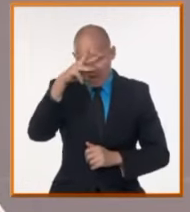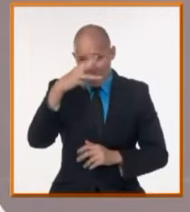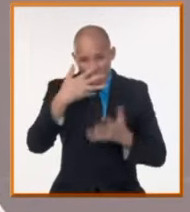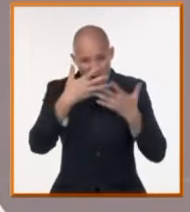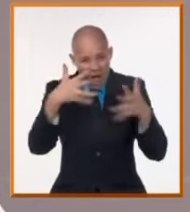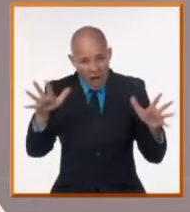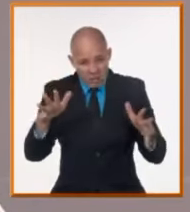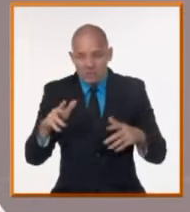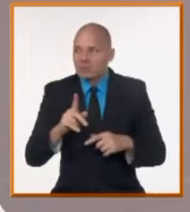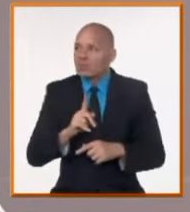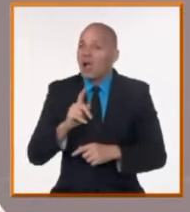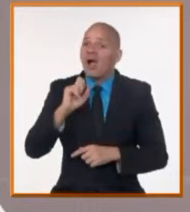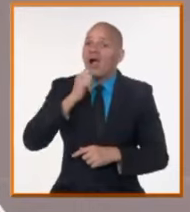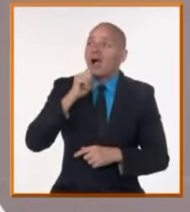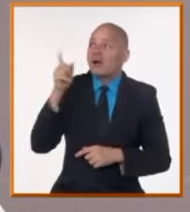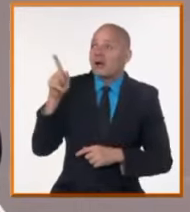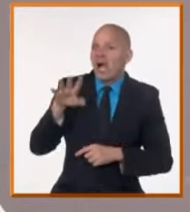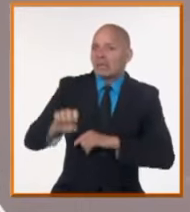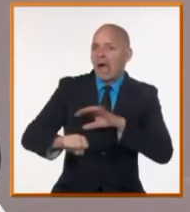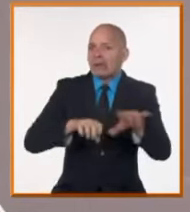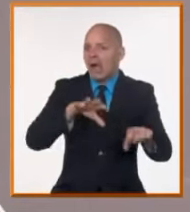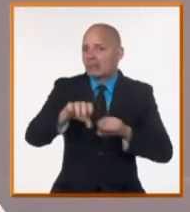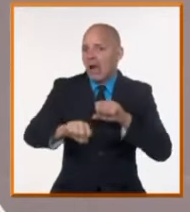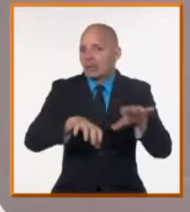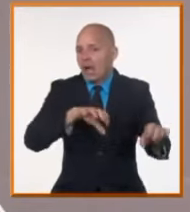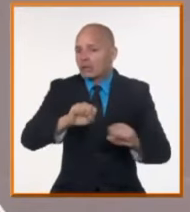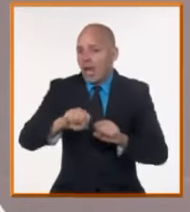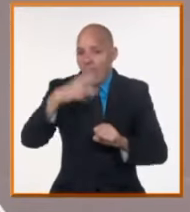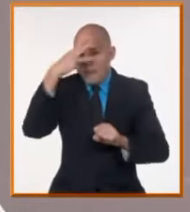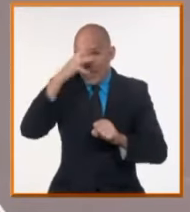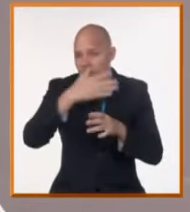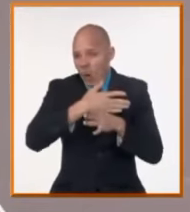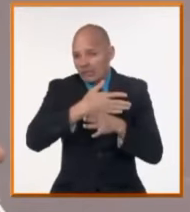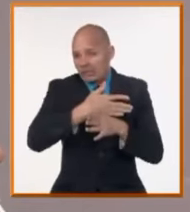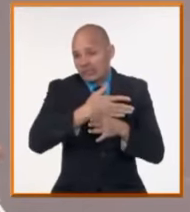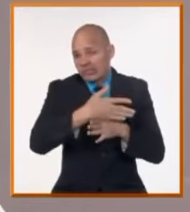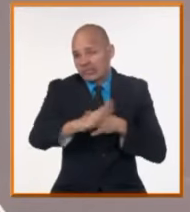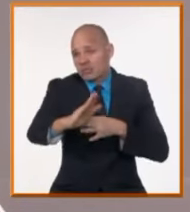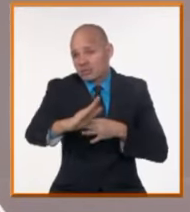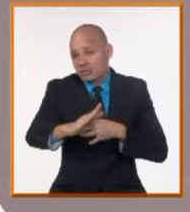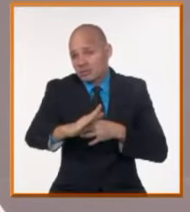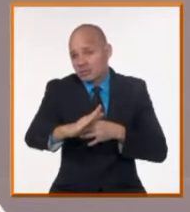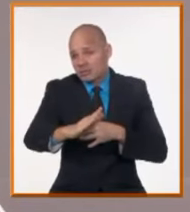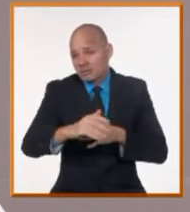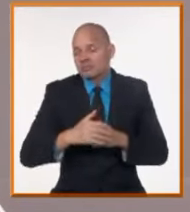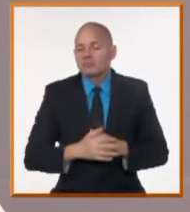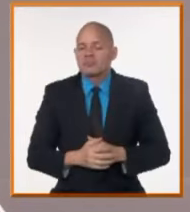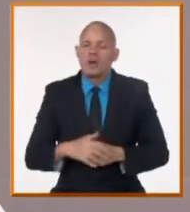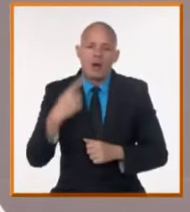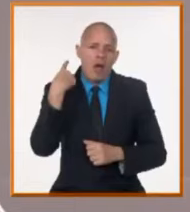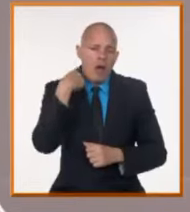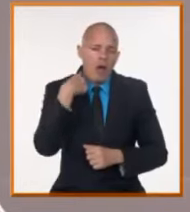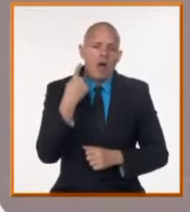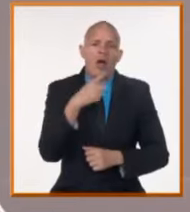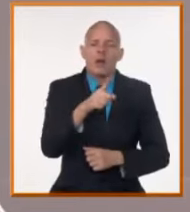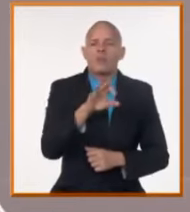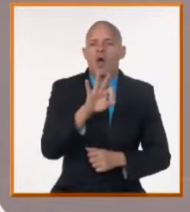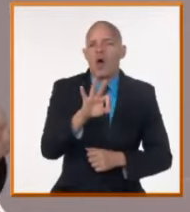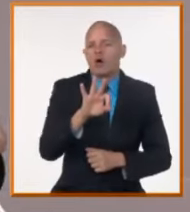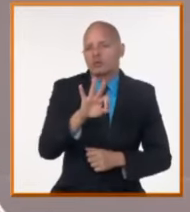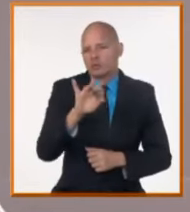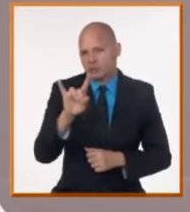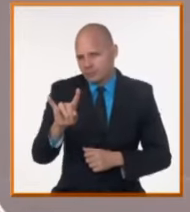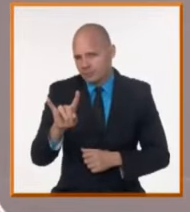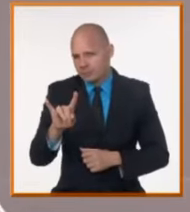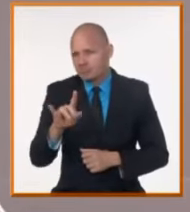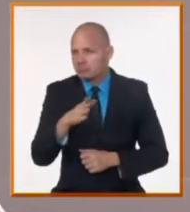parte de su territorio. Todo eso es amplificado entre el año 1889 y 1890. Está